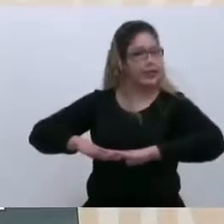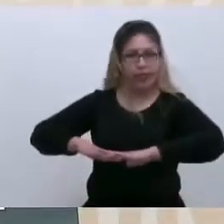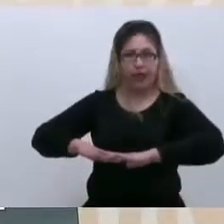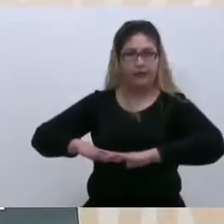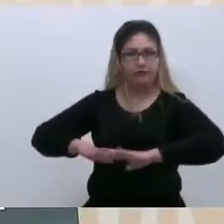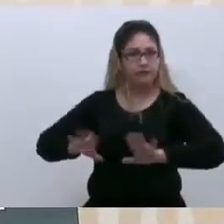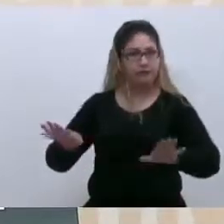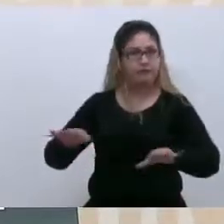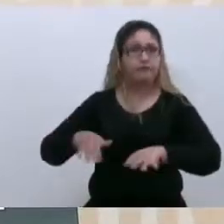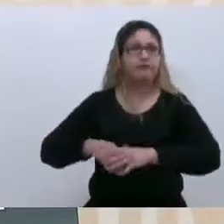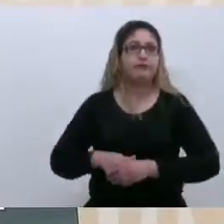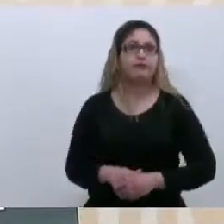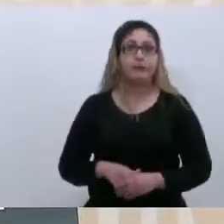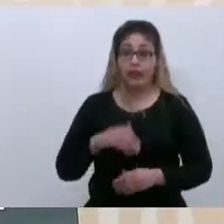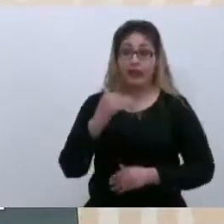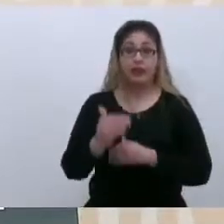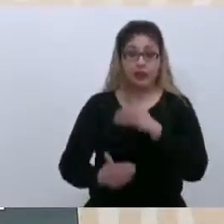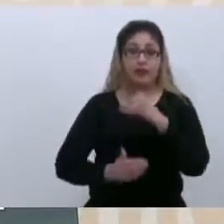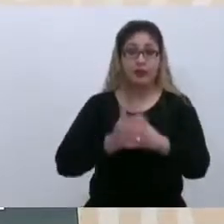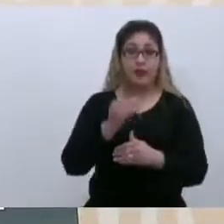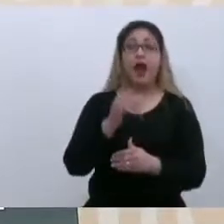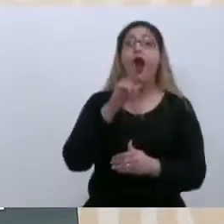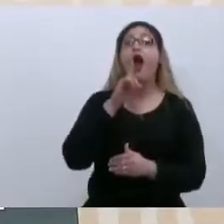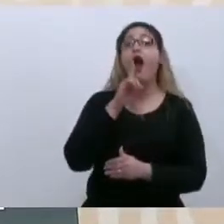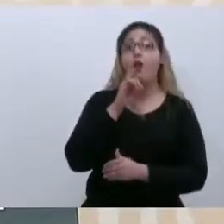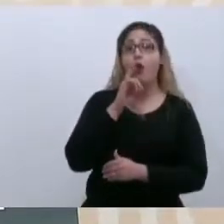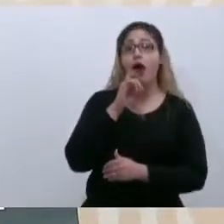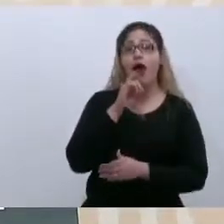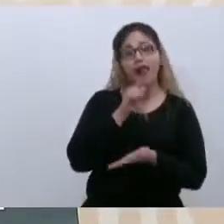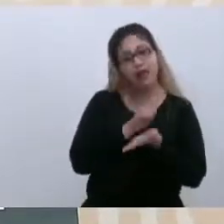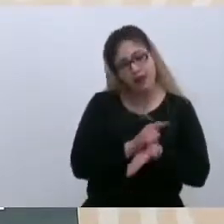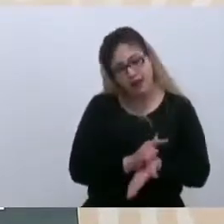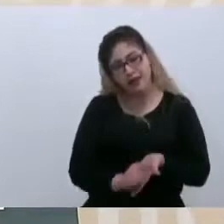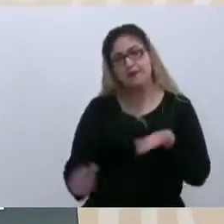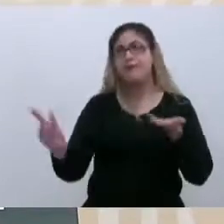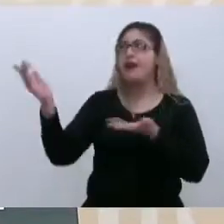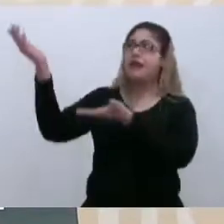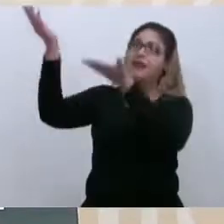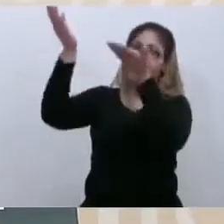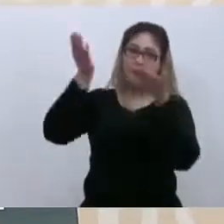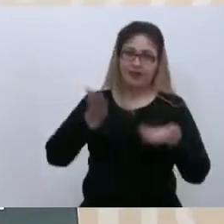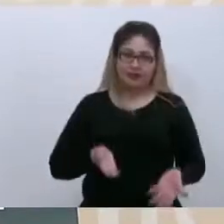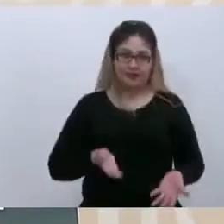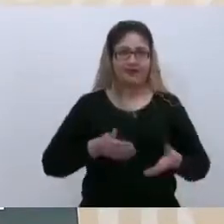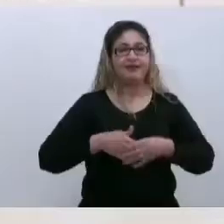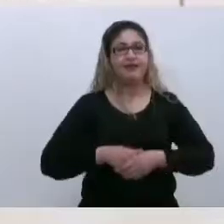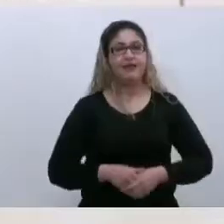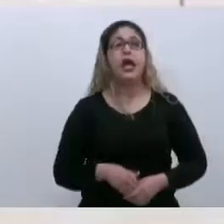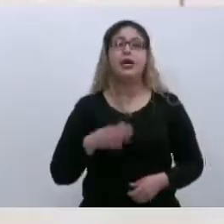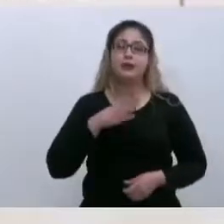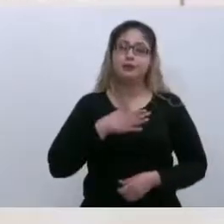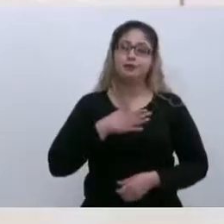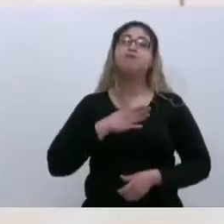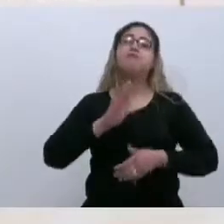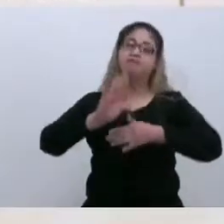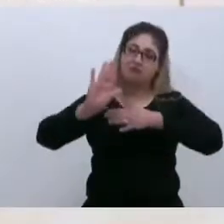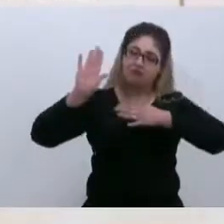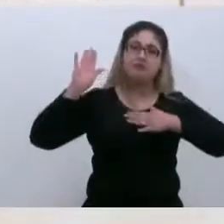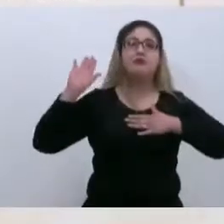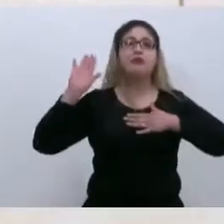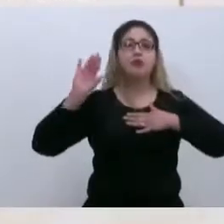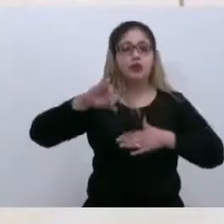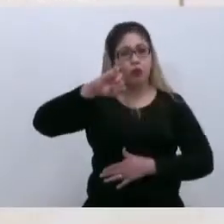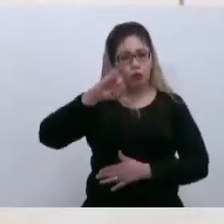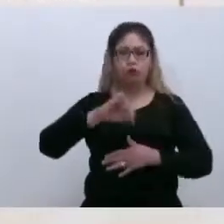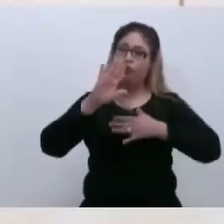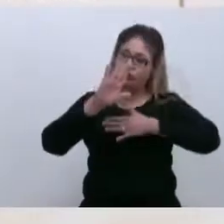traer agua limpia para toda La Laguna. Este es el compromiso que estamos haciendo y lo